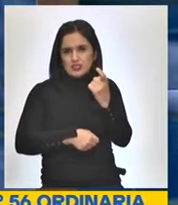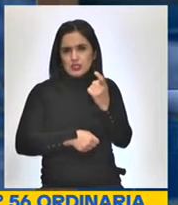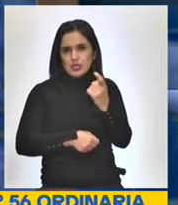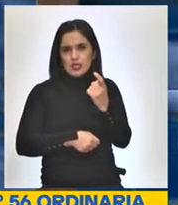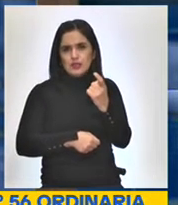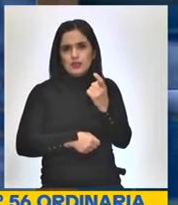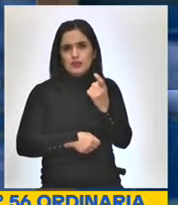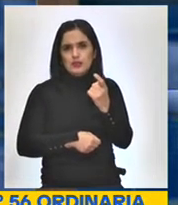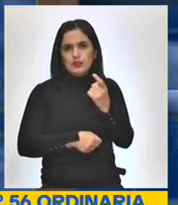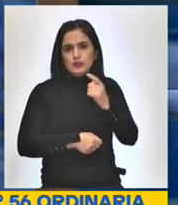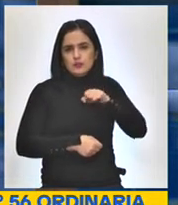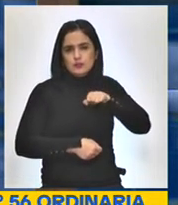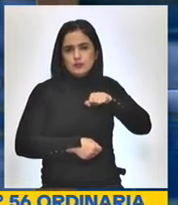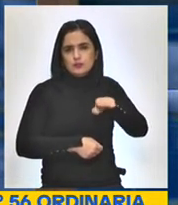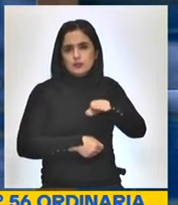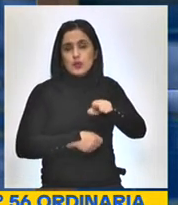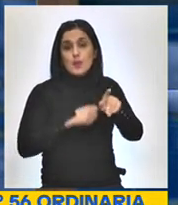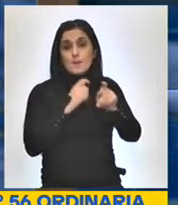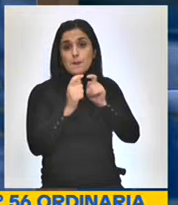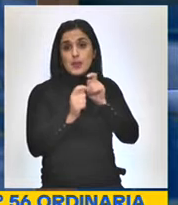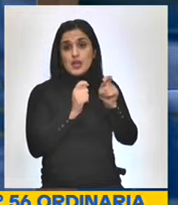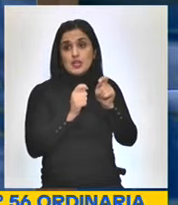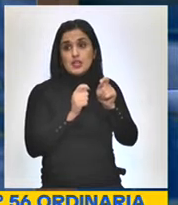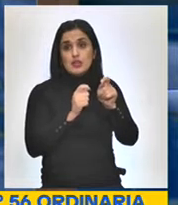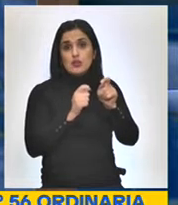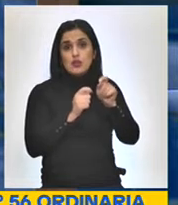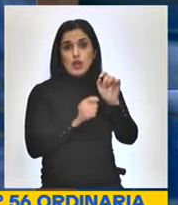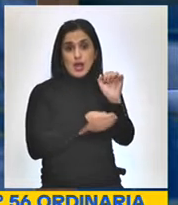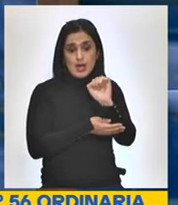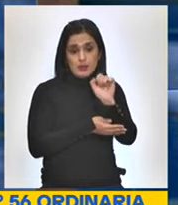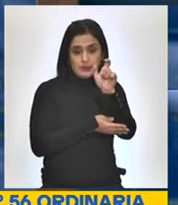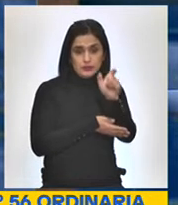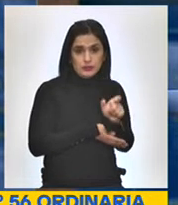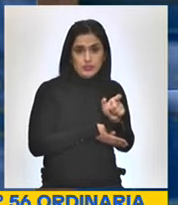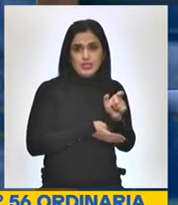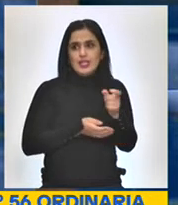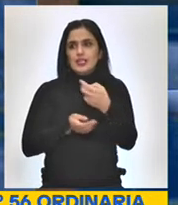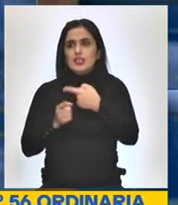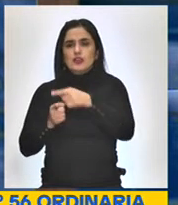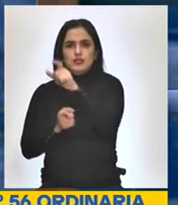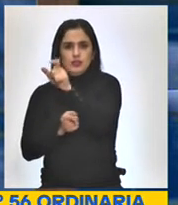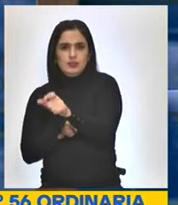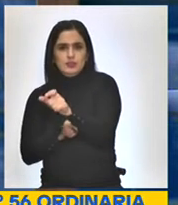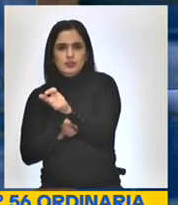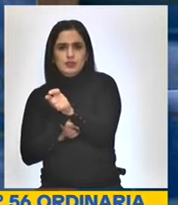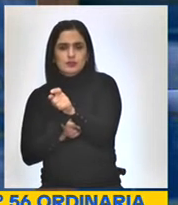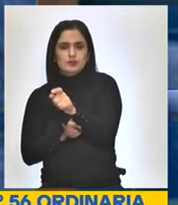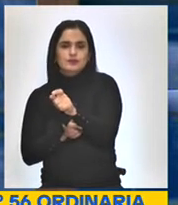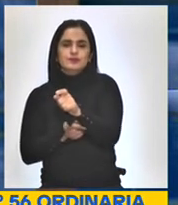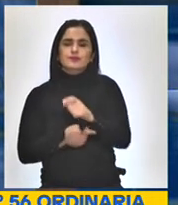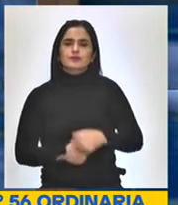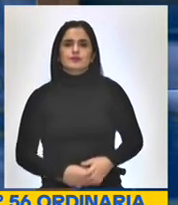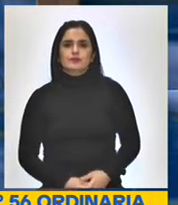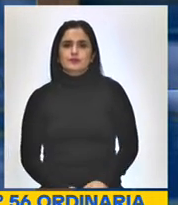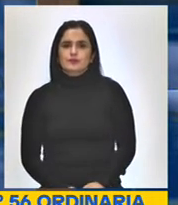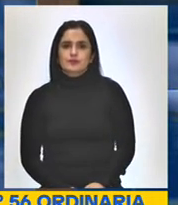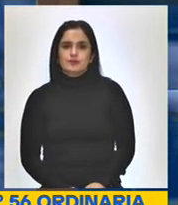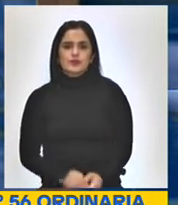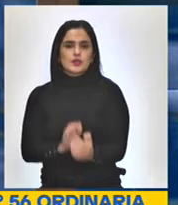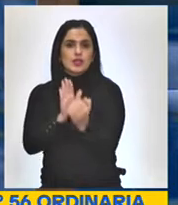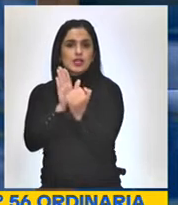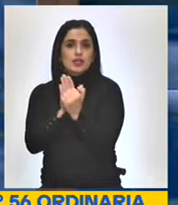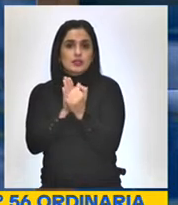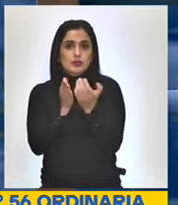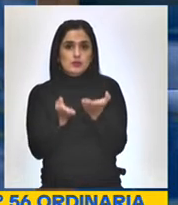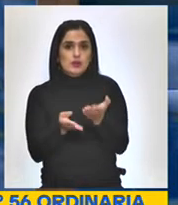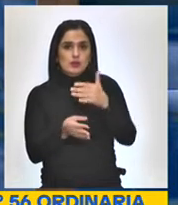manifiesta, poniendo en peligro al mismo conductor y a terceras personas. En el caso del artículo en